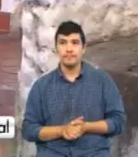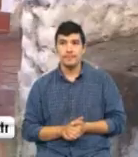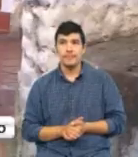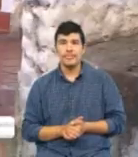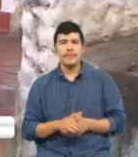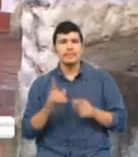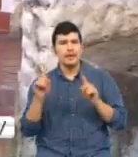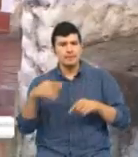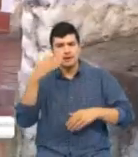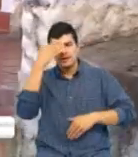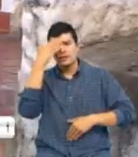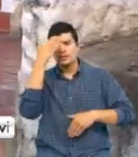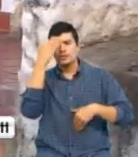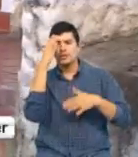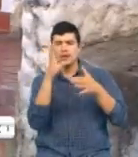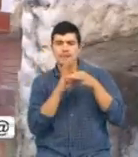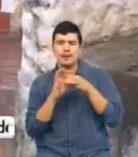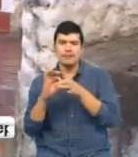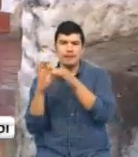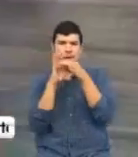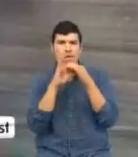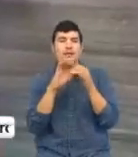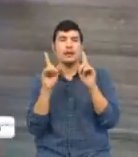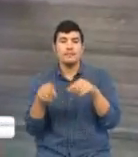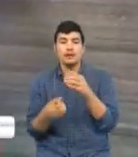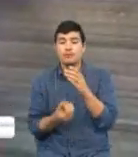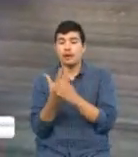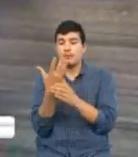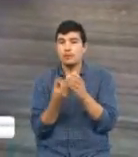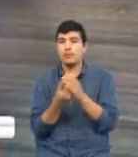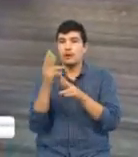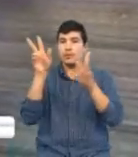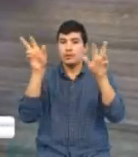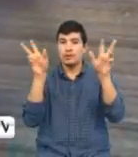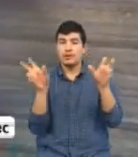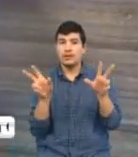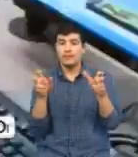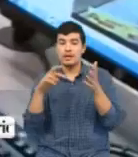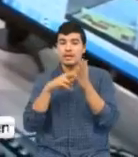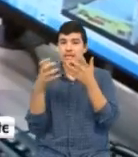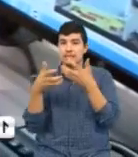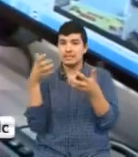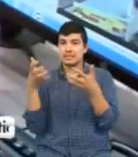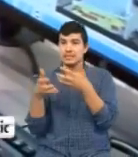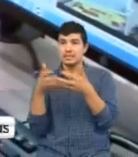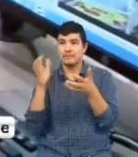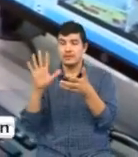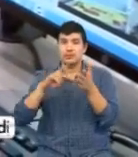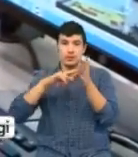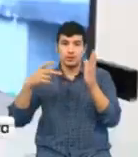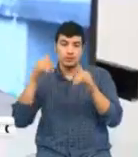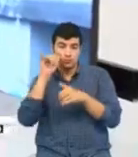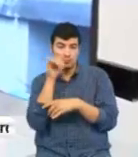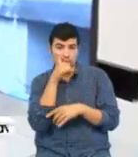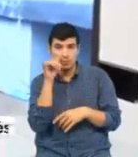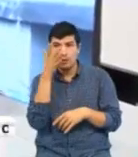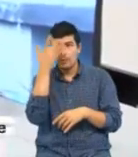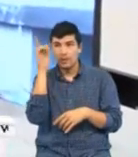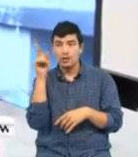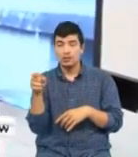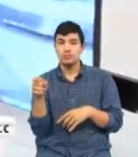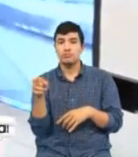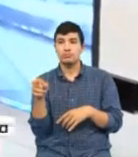una articulación y también actualización de lo que tiene que ver con sus sistemas de seguridad, ya que según las autoridades esto se puede